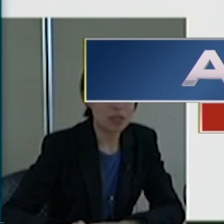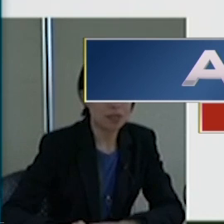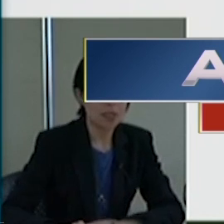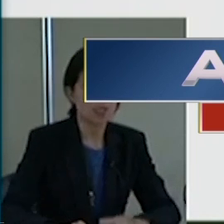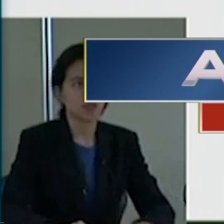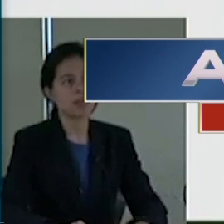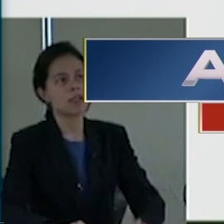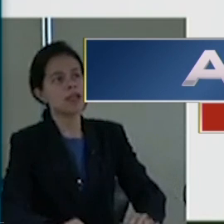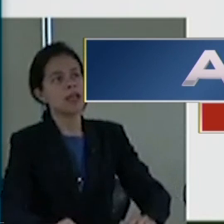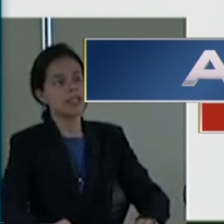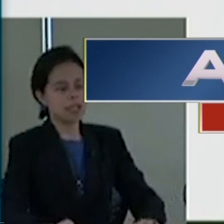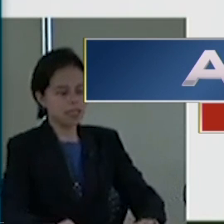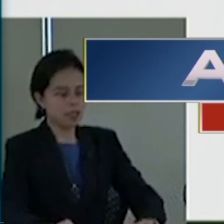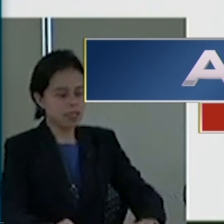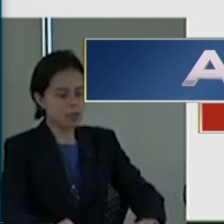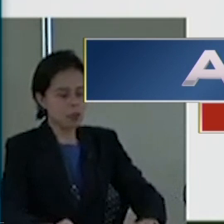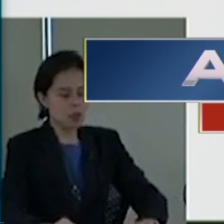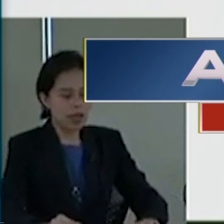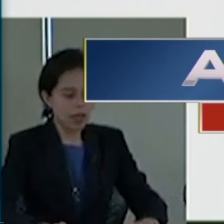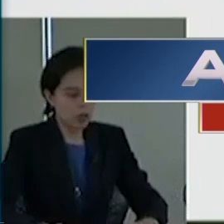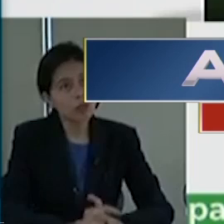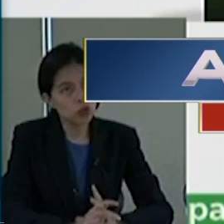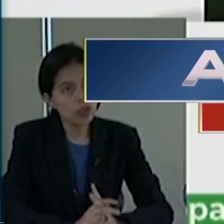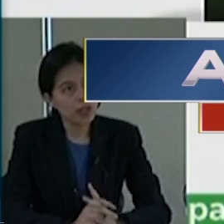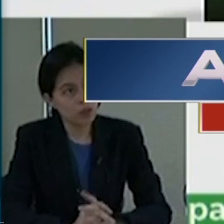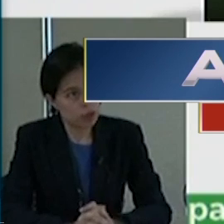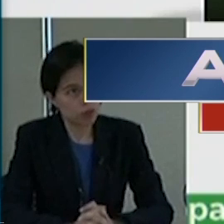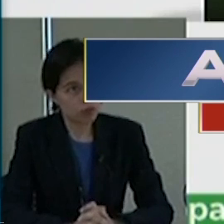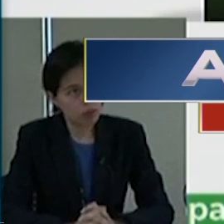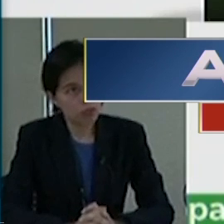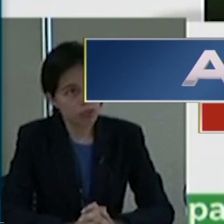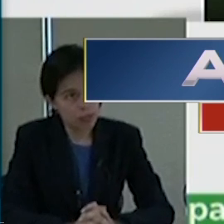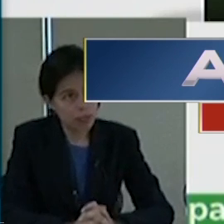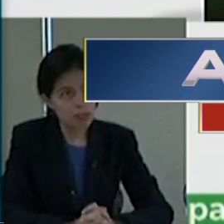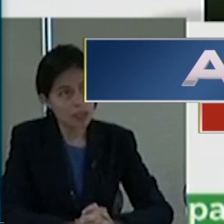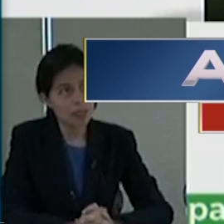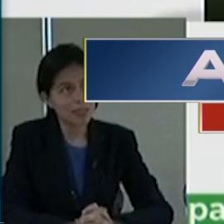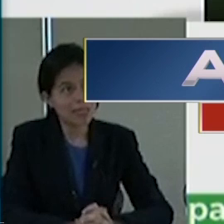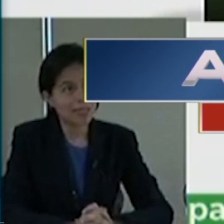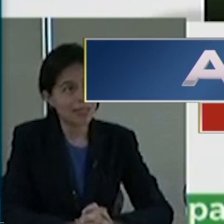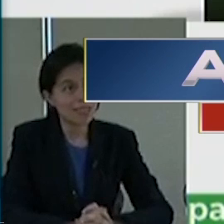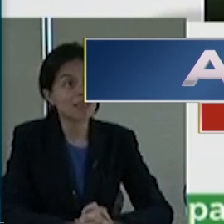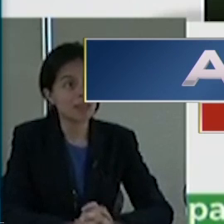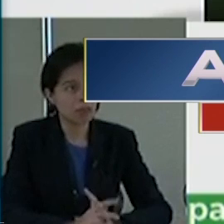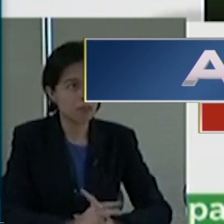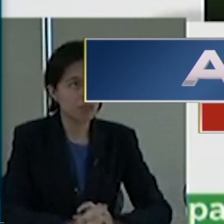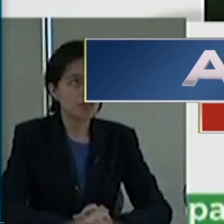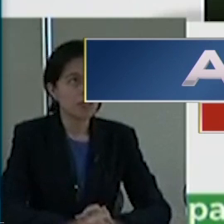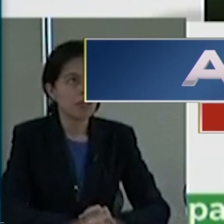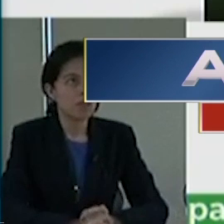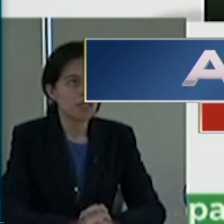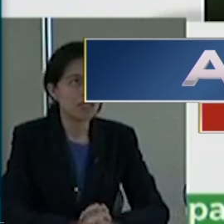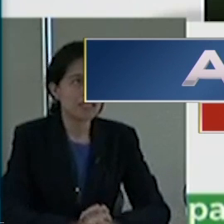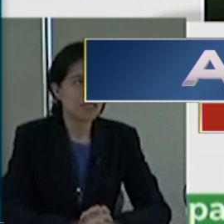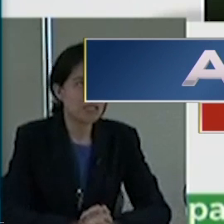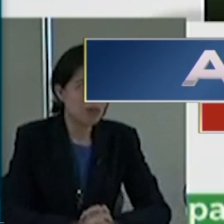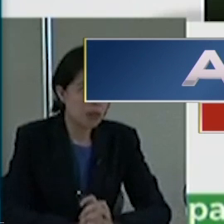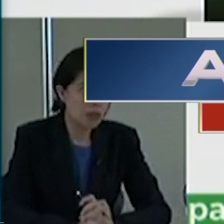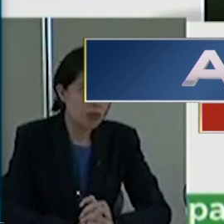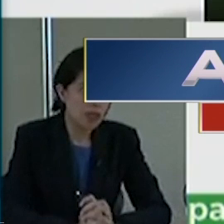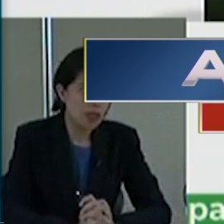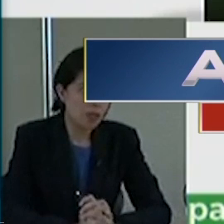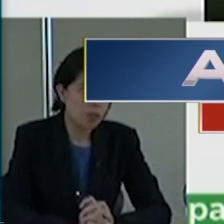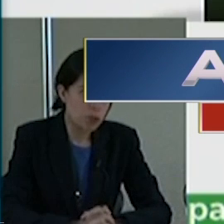de todo el país y el indicador muestra la frecuencia con la que las empresas se enfrentan a actos de corrupción al interactuar con el gobierno la metodología